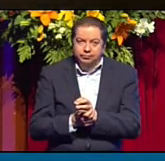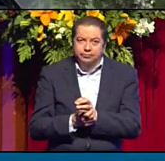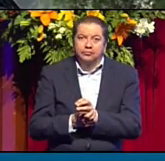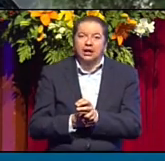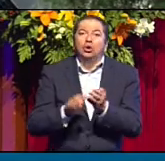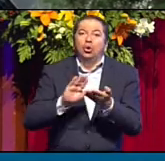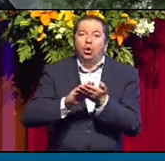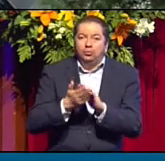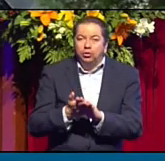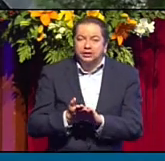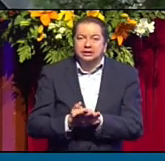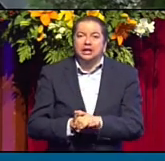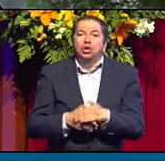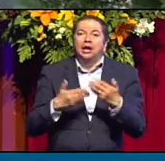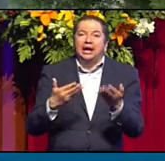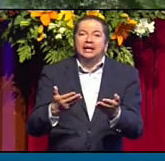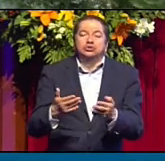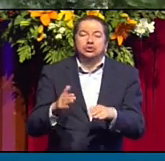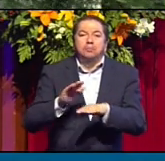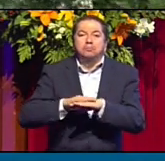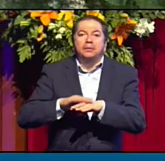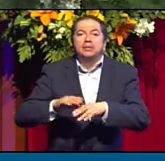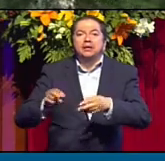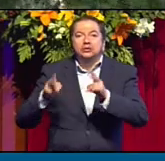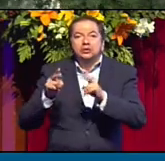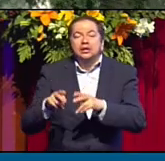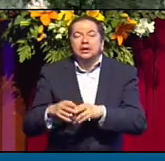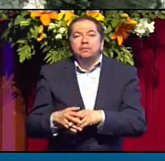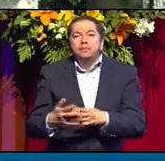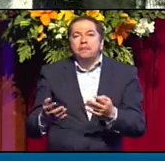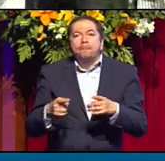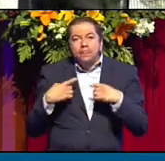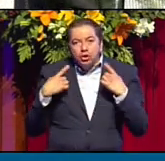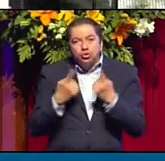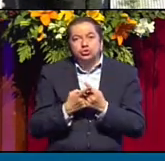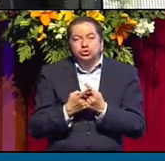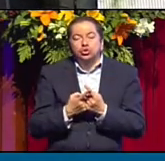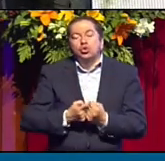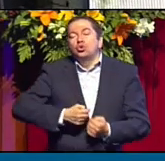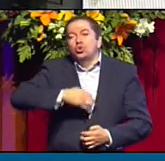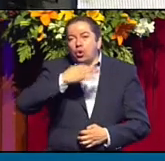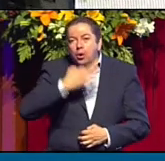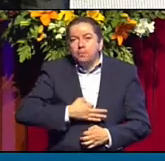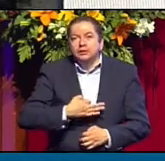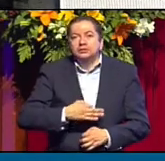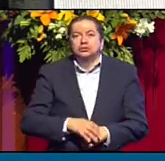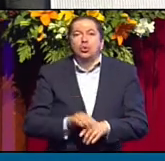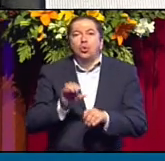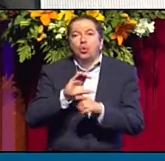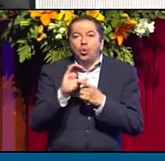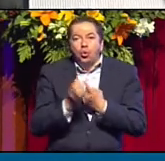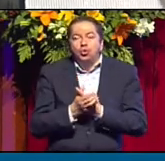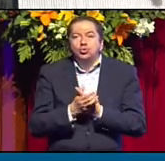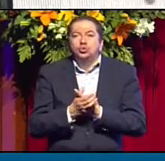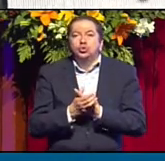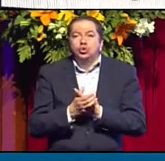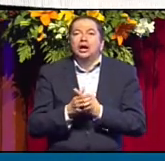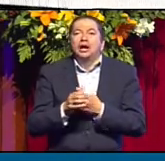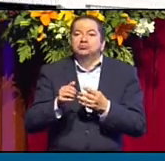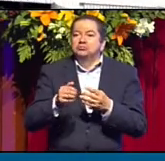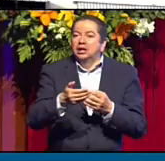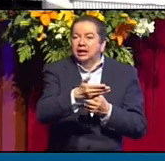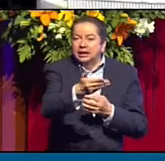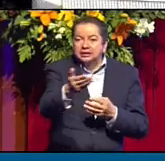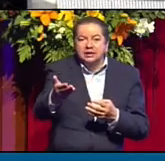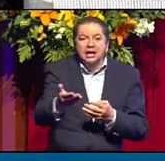y comunitario. Y eso va a permitir efectivamente decir que nosotros tenemos la convicción que la cultura se le acerca a los habitantes